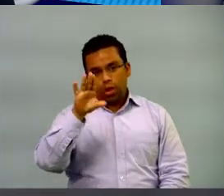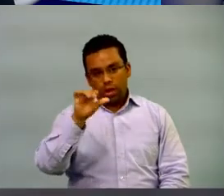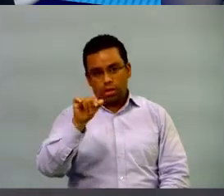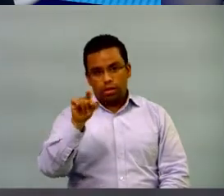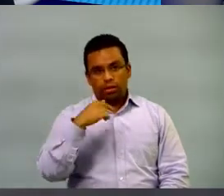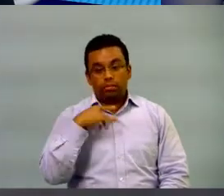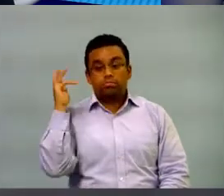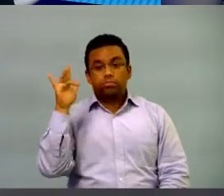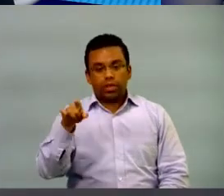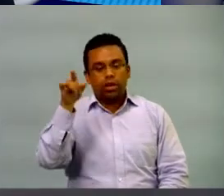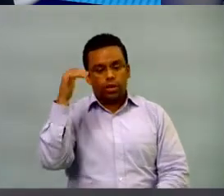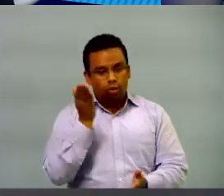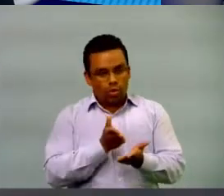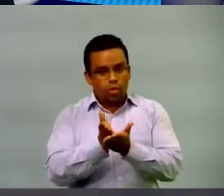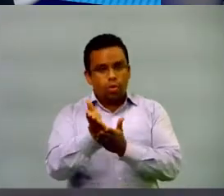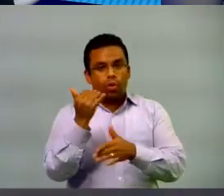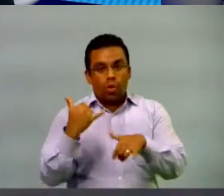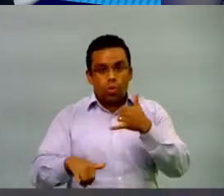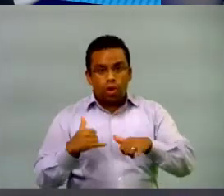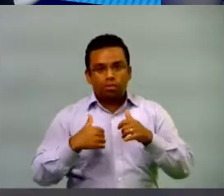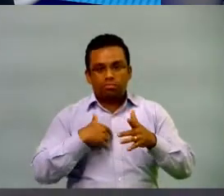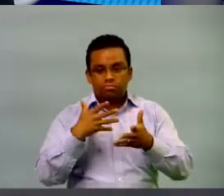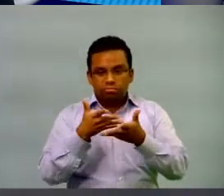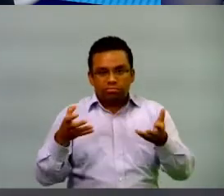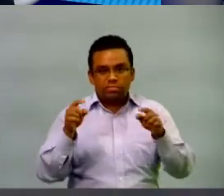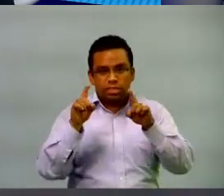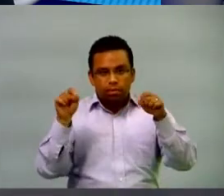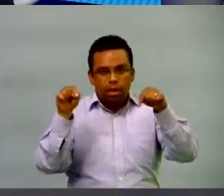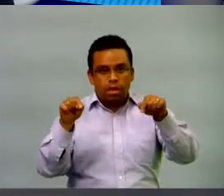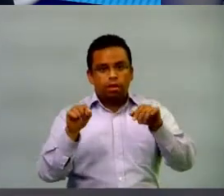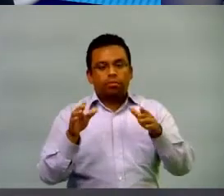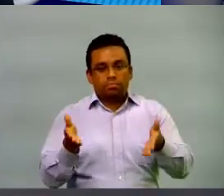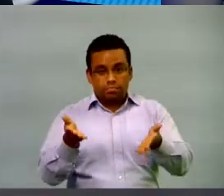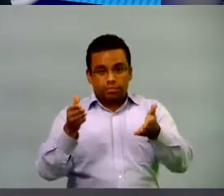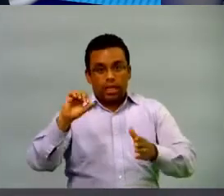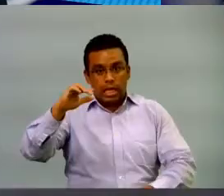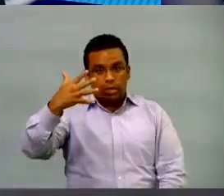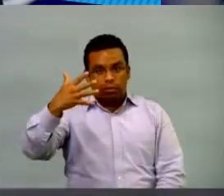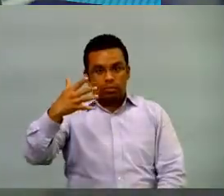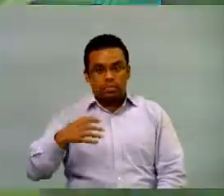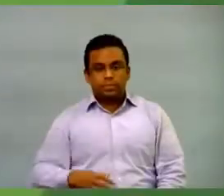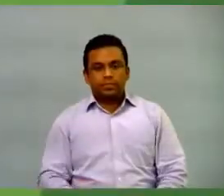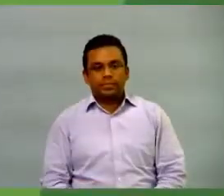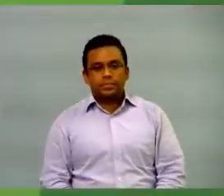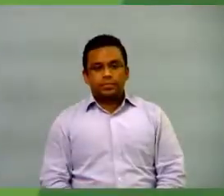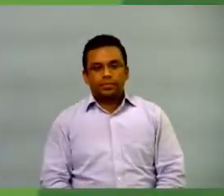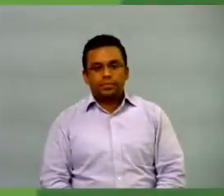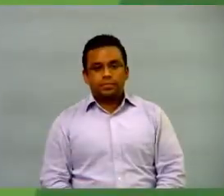vamos a seguir jugando con estas herramientas tecnológicas. Vamos con el quinto video.